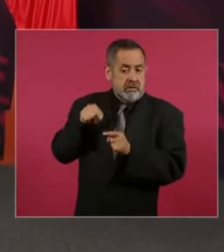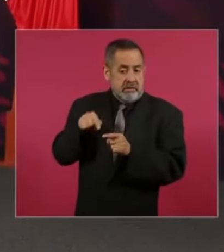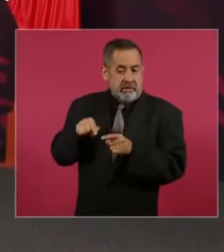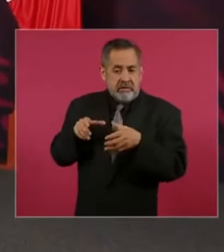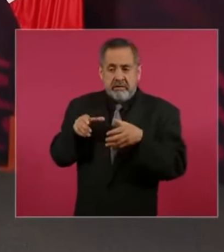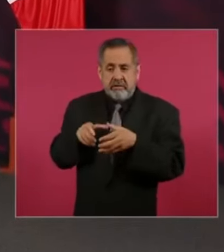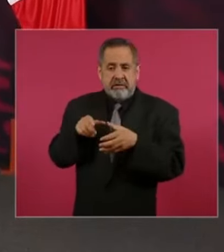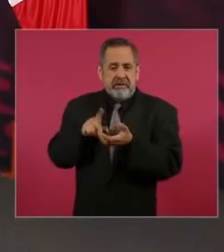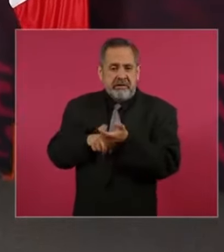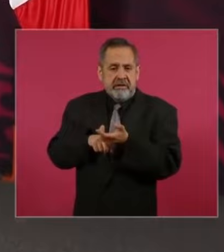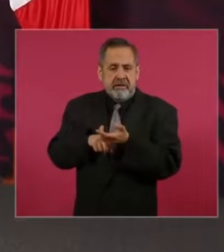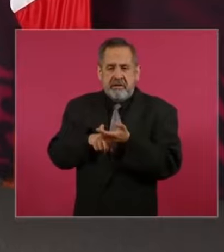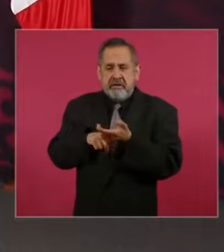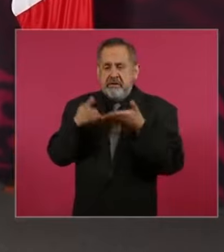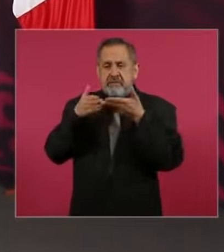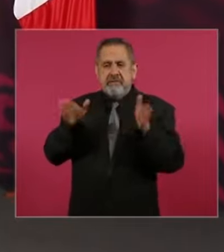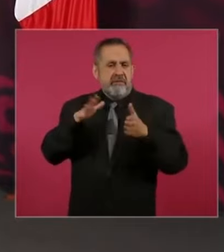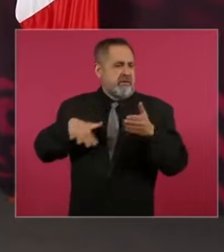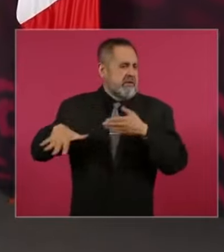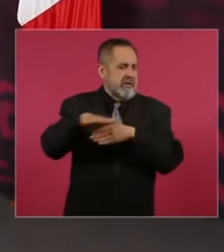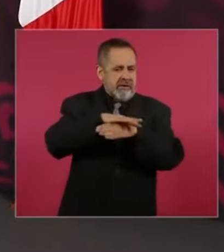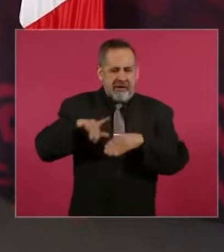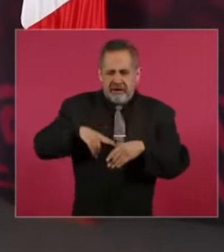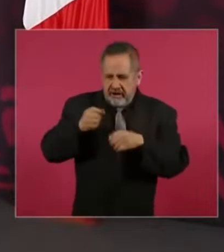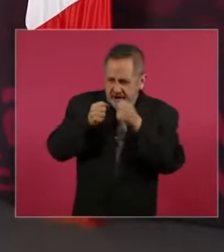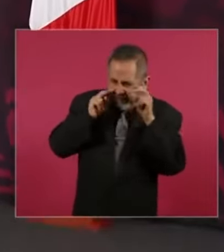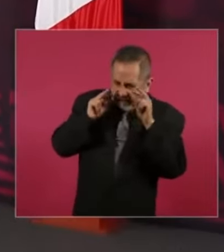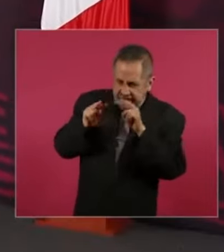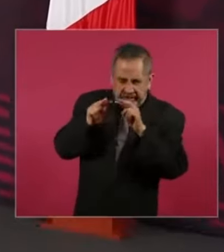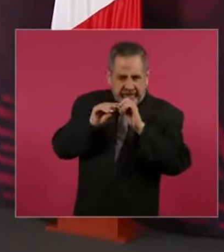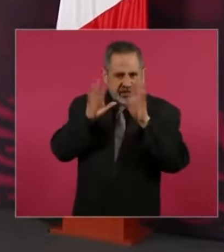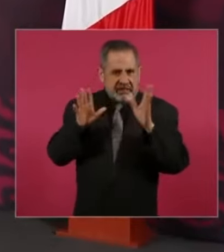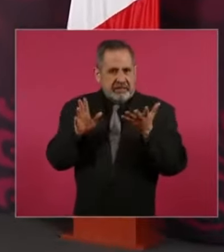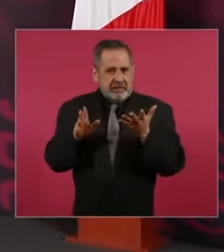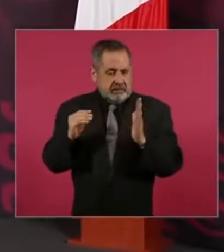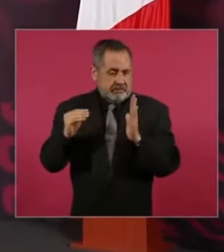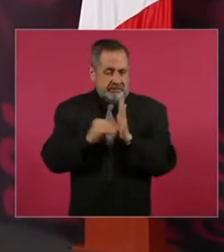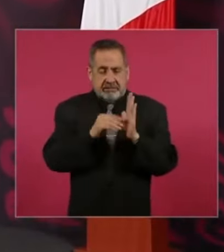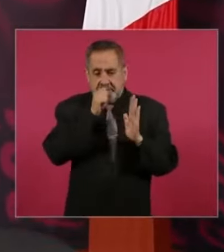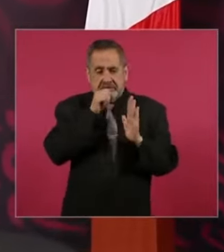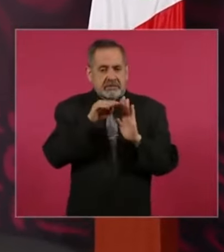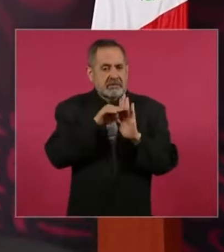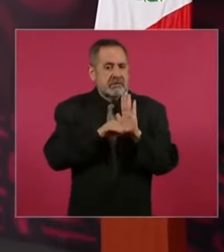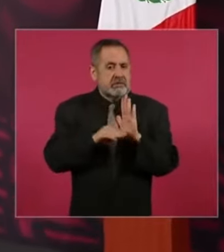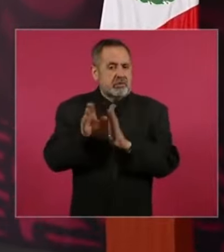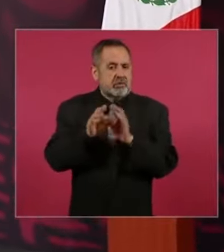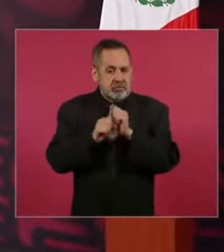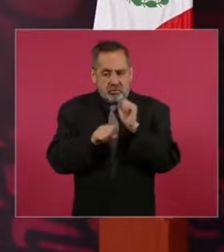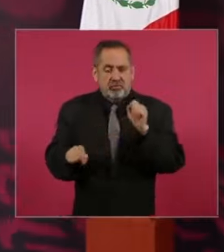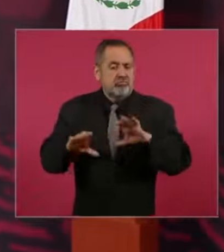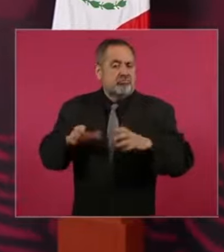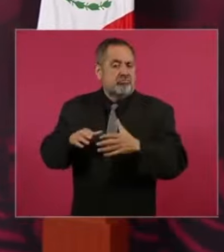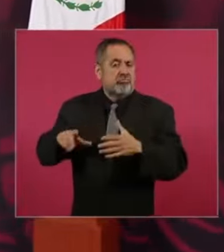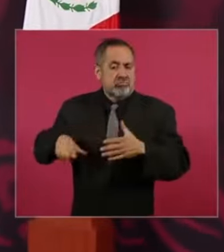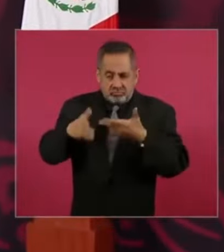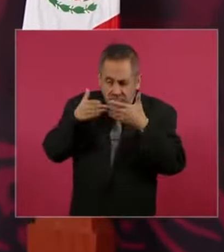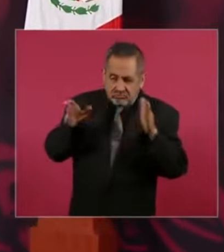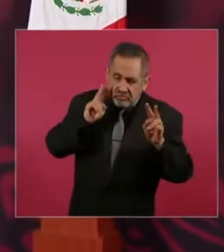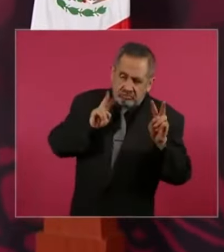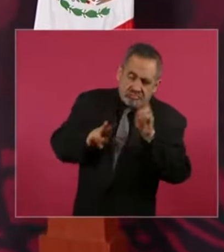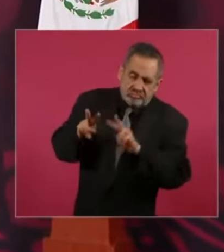de interés público, así es, ¿no? Así lo establece la Constitución. Entonces,